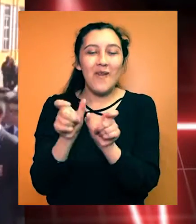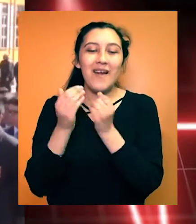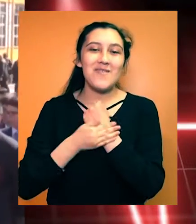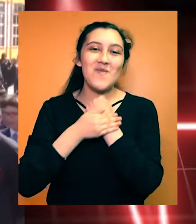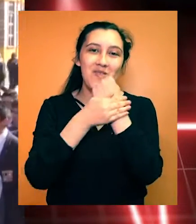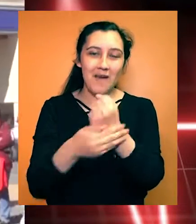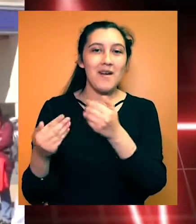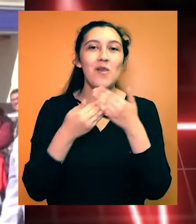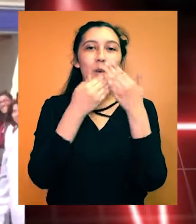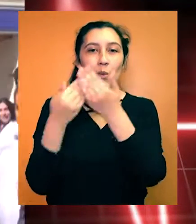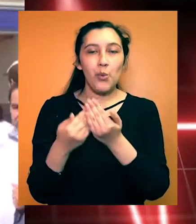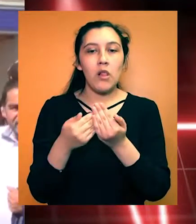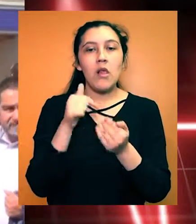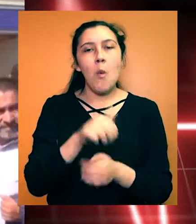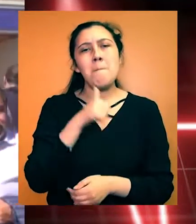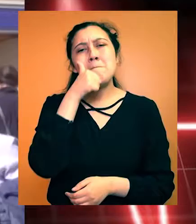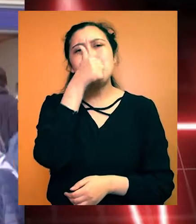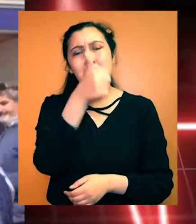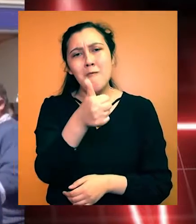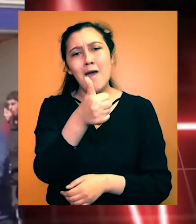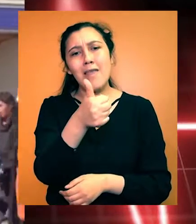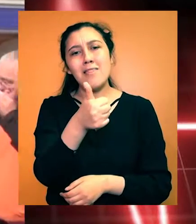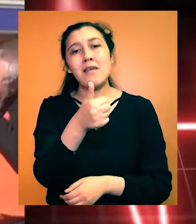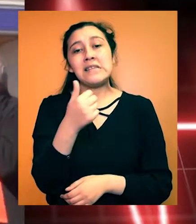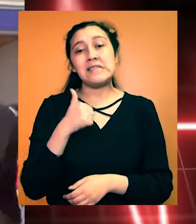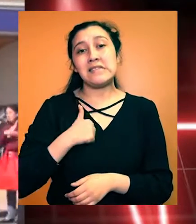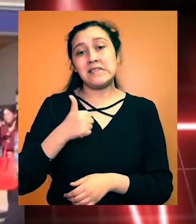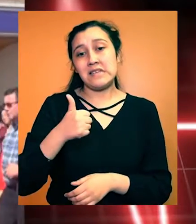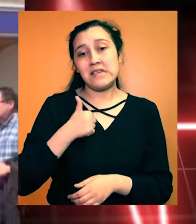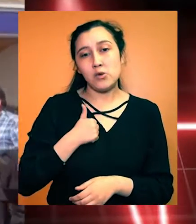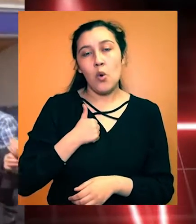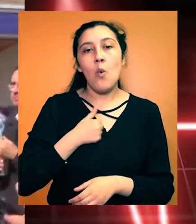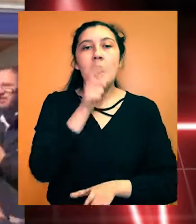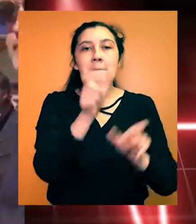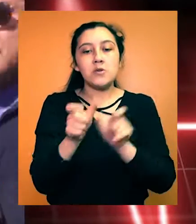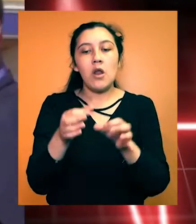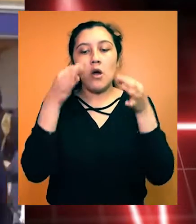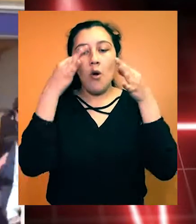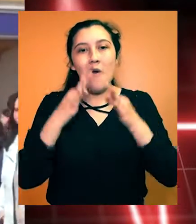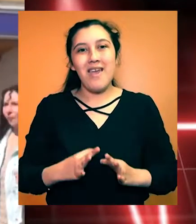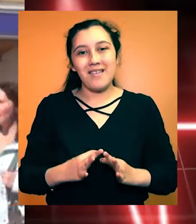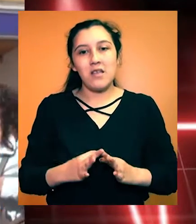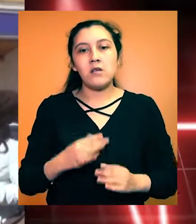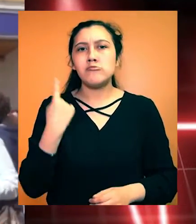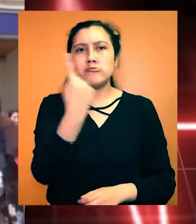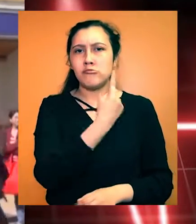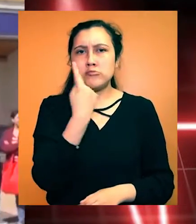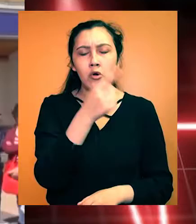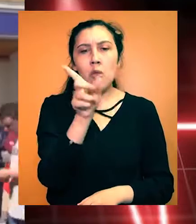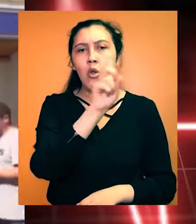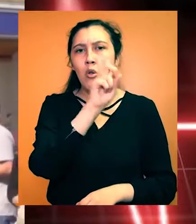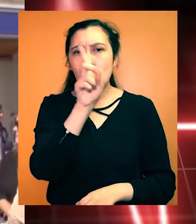los alumnos. Don Eugenio ha sido un excelente director, un muy buen ser humano y un caballero, una persona correcta. Nosotros no